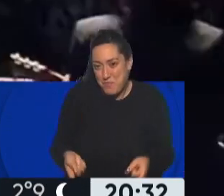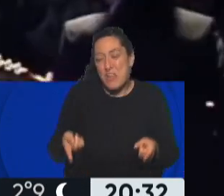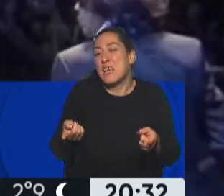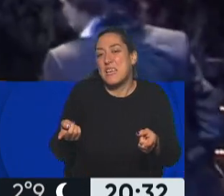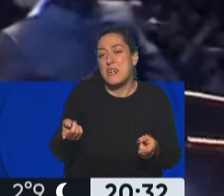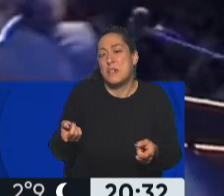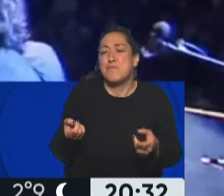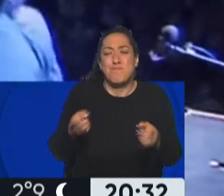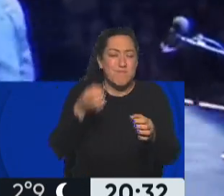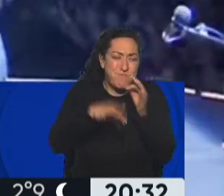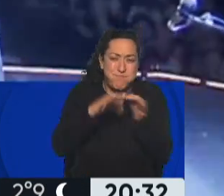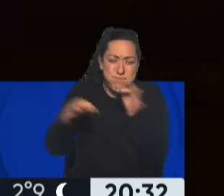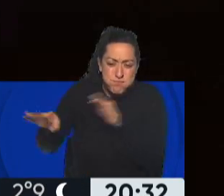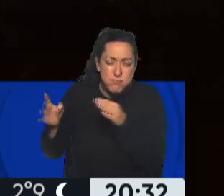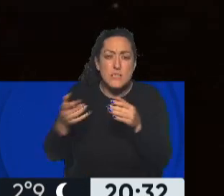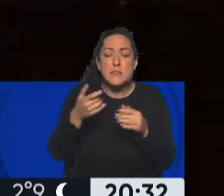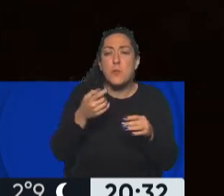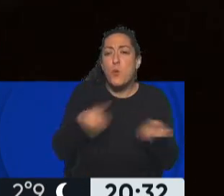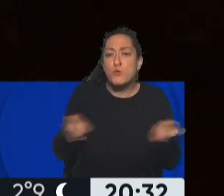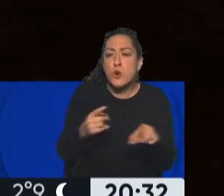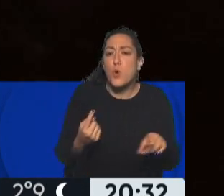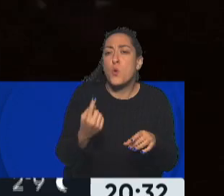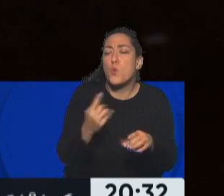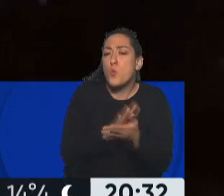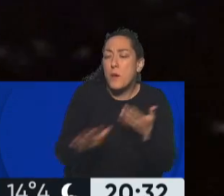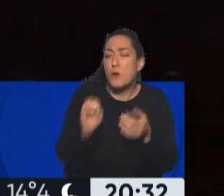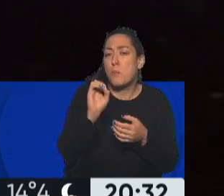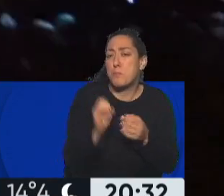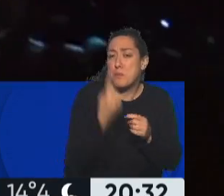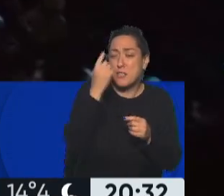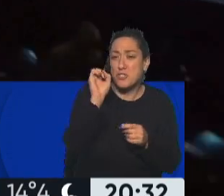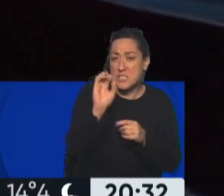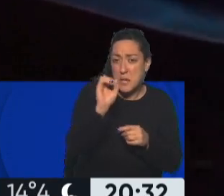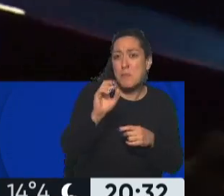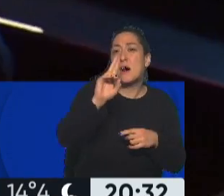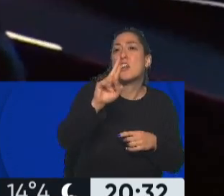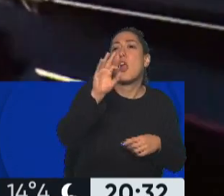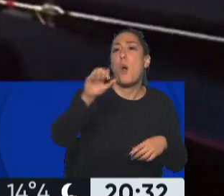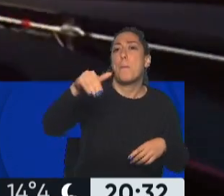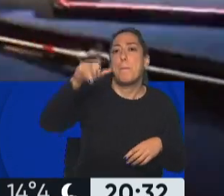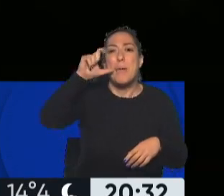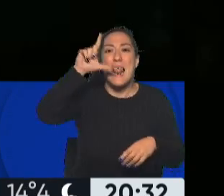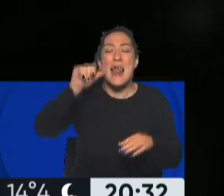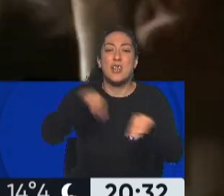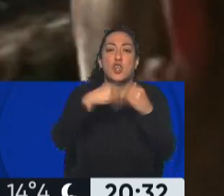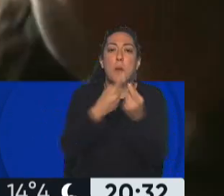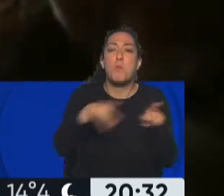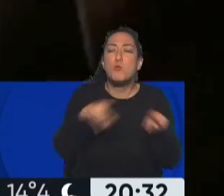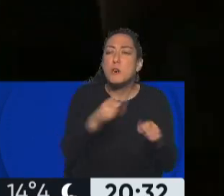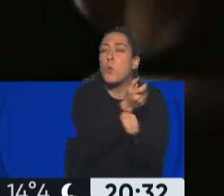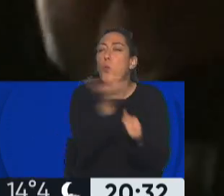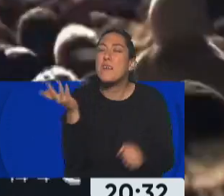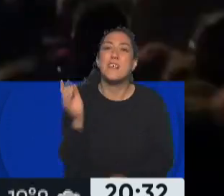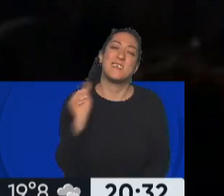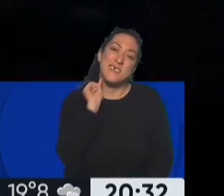a romper justamente con el primer tema que se llama Rompela, de este disco que tiene 13 canciones y que está acompañado con grandes